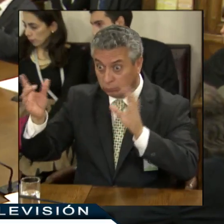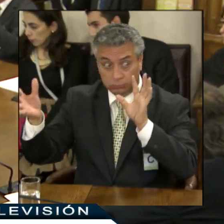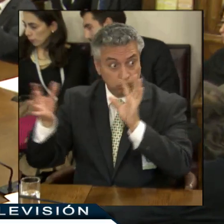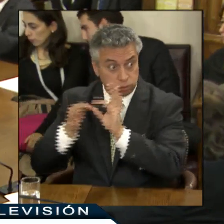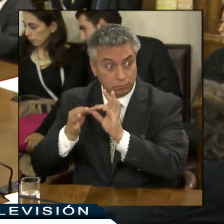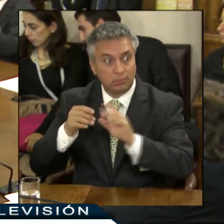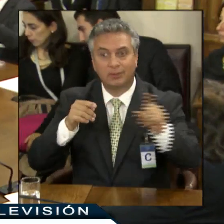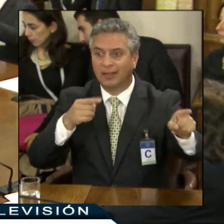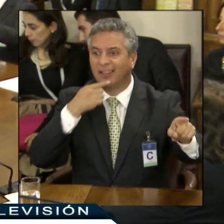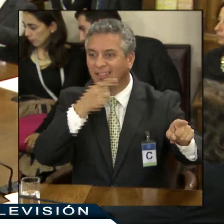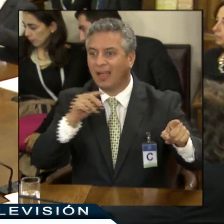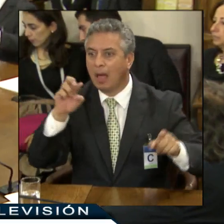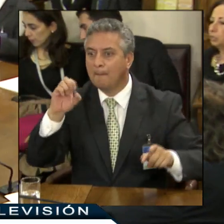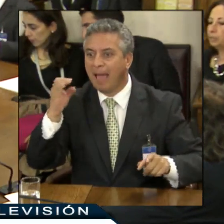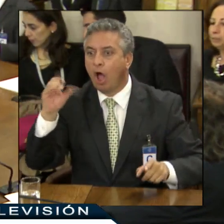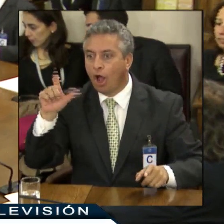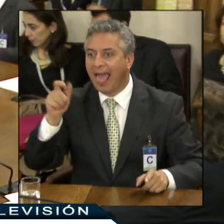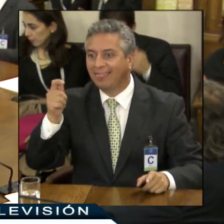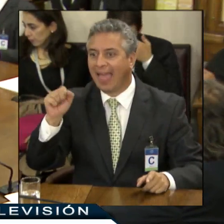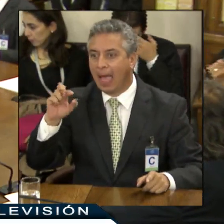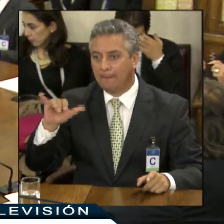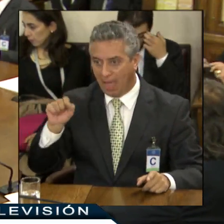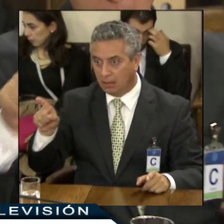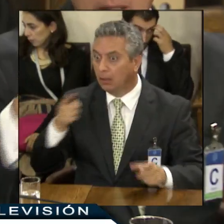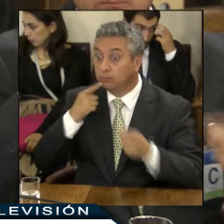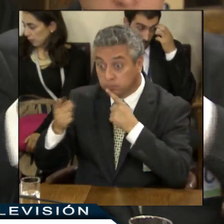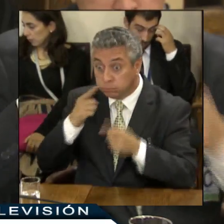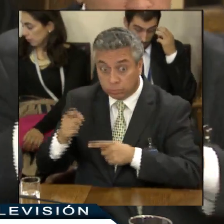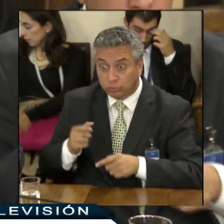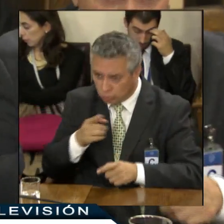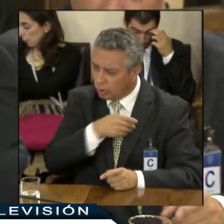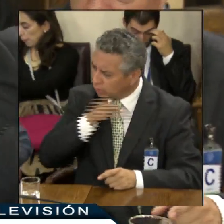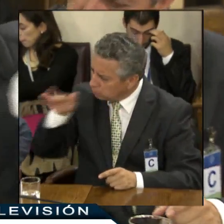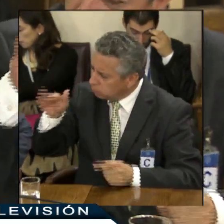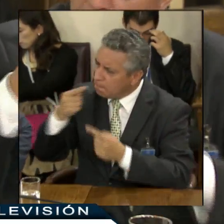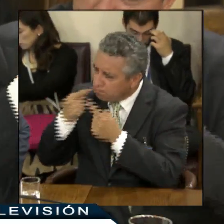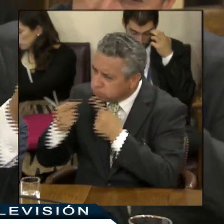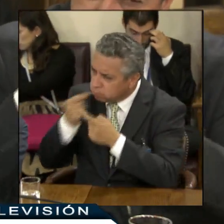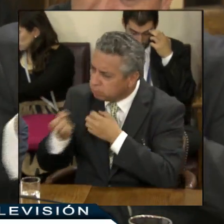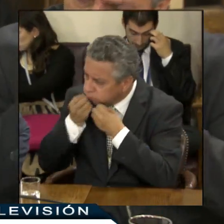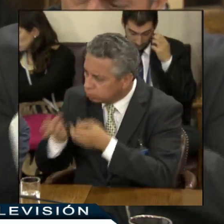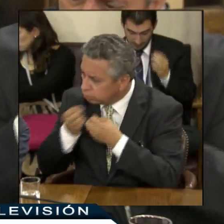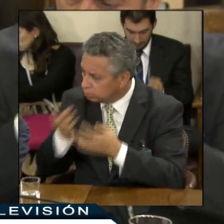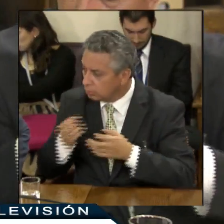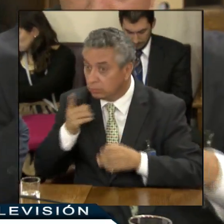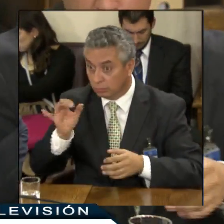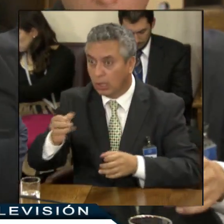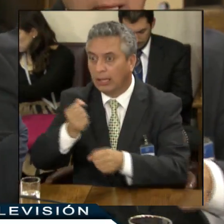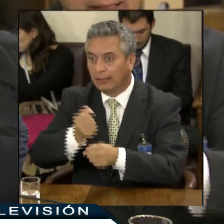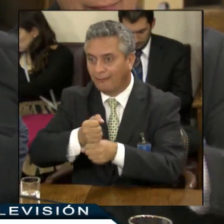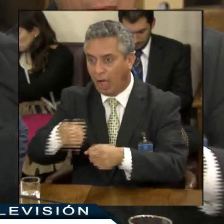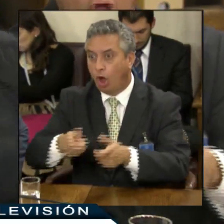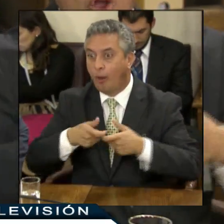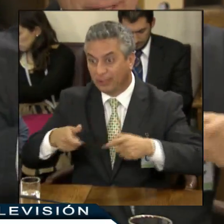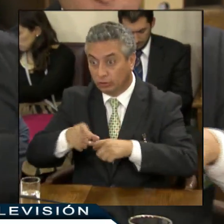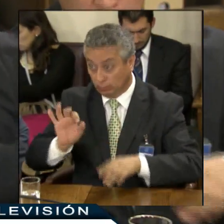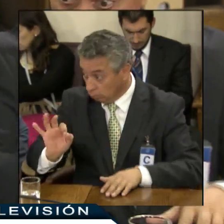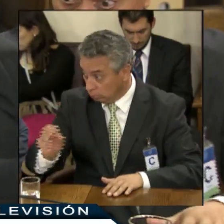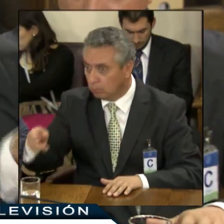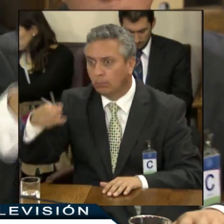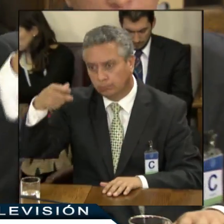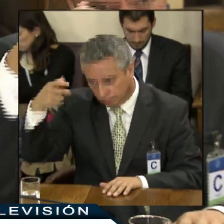transporte y conversamos con ella para manifestarle trabajo acá la